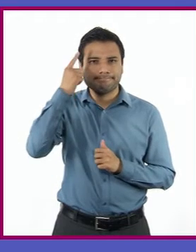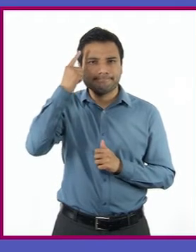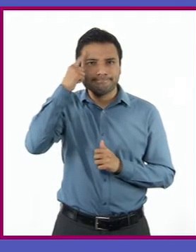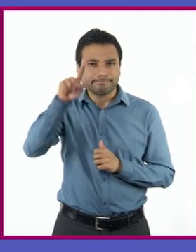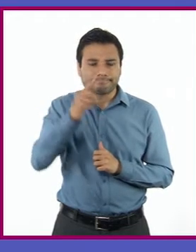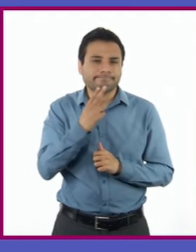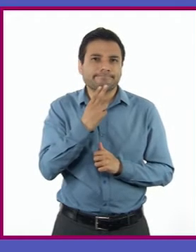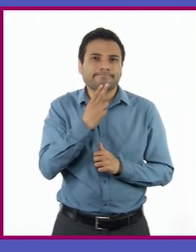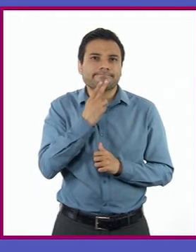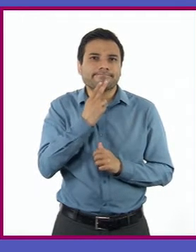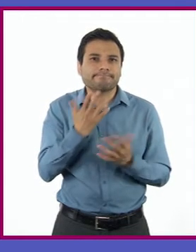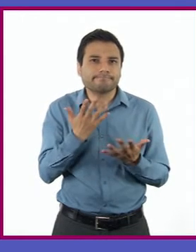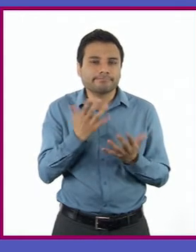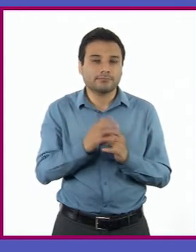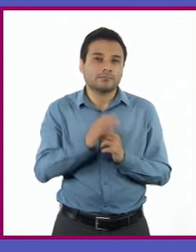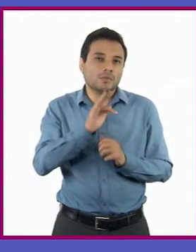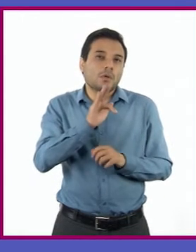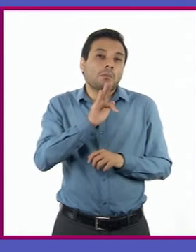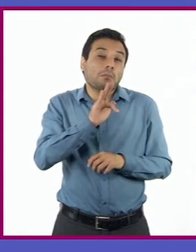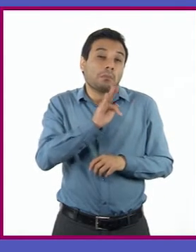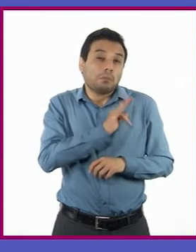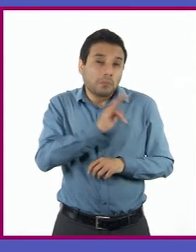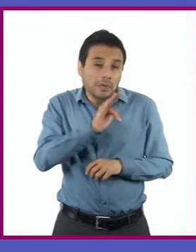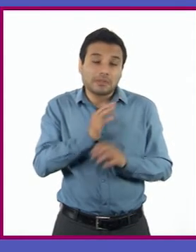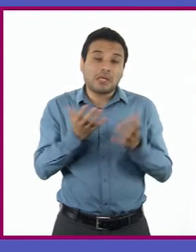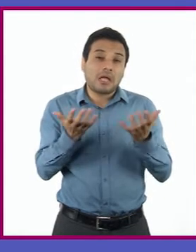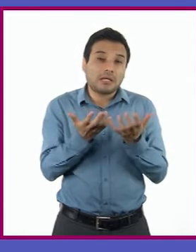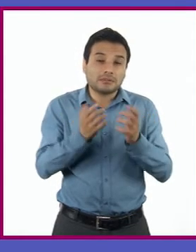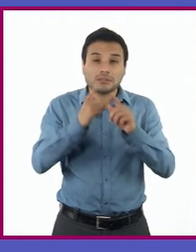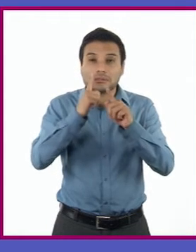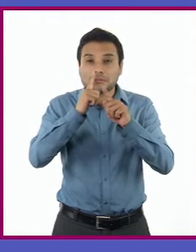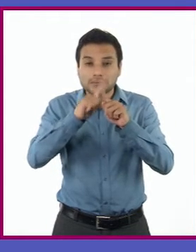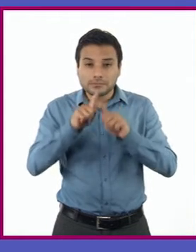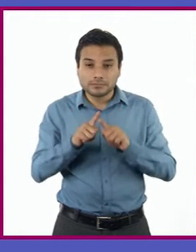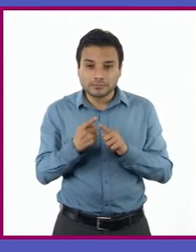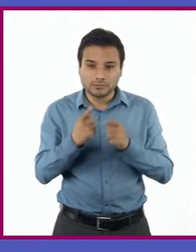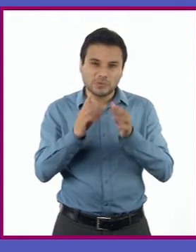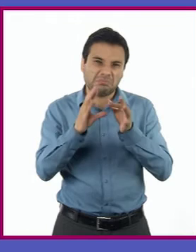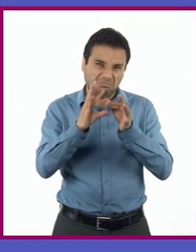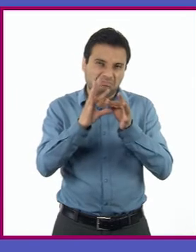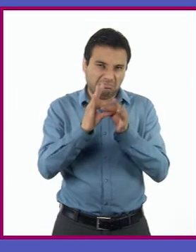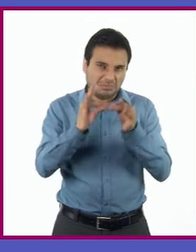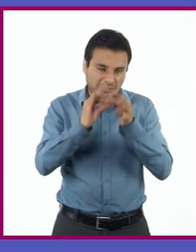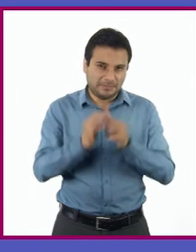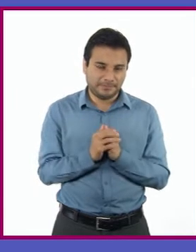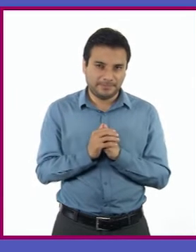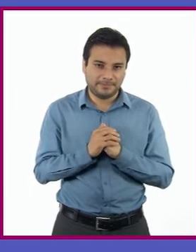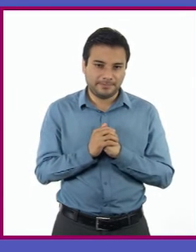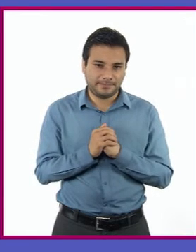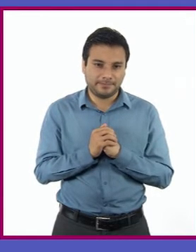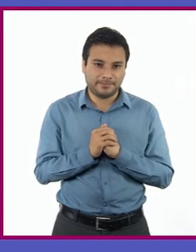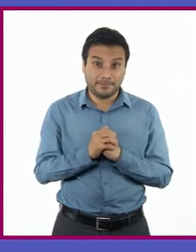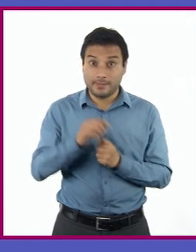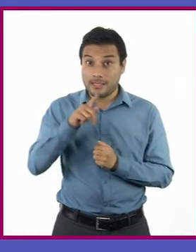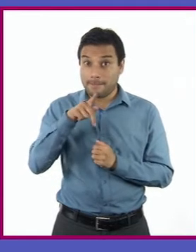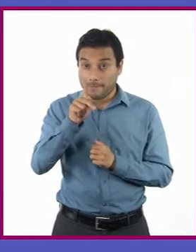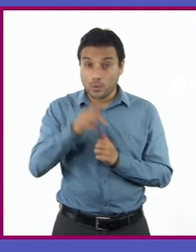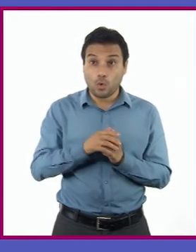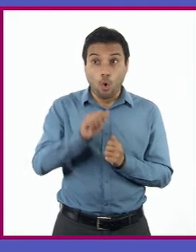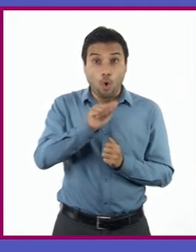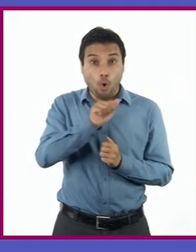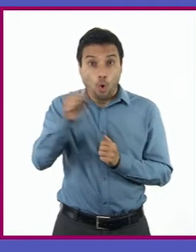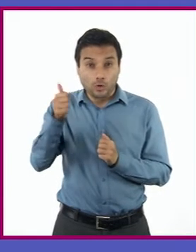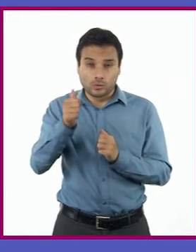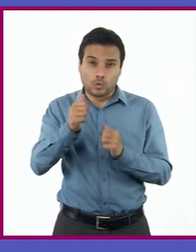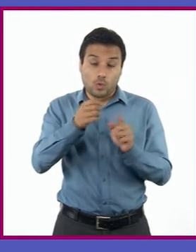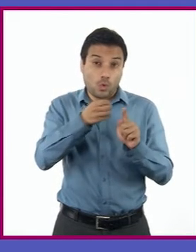alguna forma las posibilidades discursivas del segmento en el que se incluyen, pero sin relacionarlo con otro